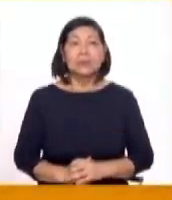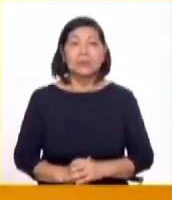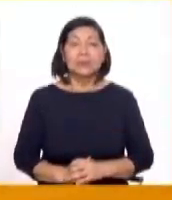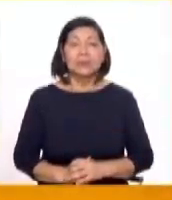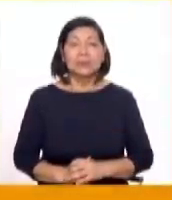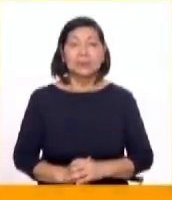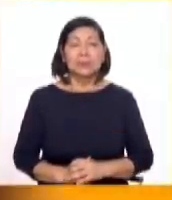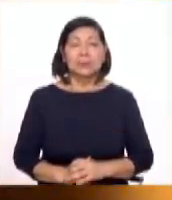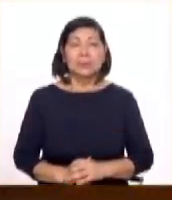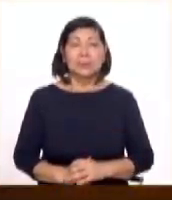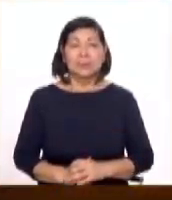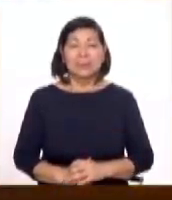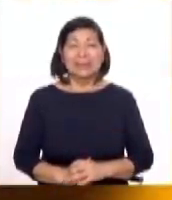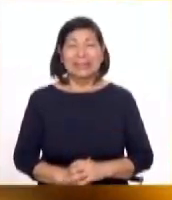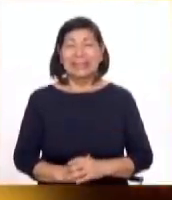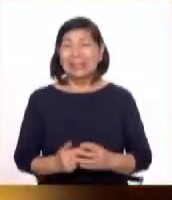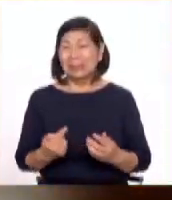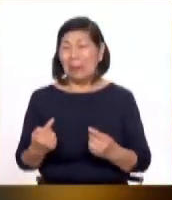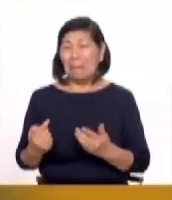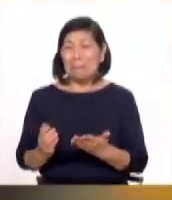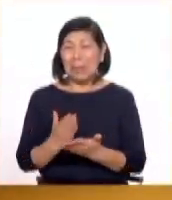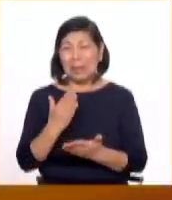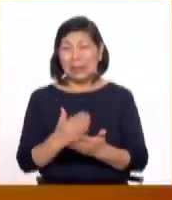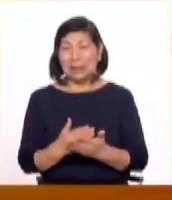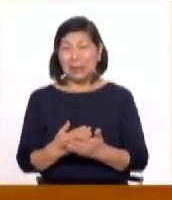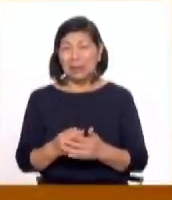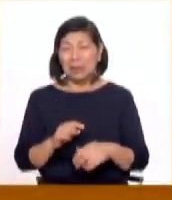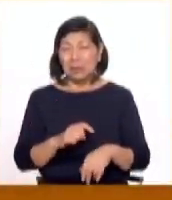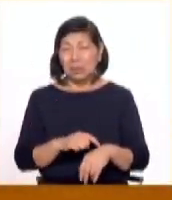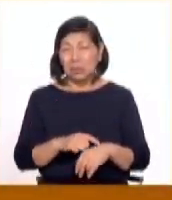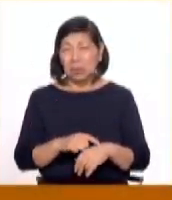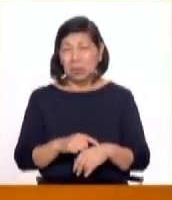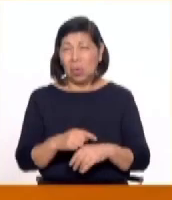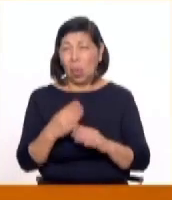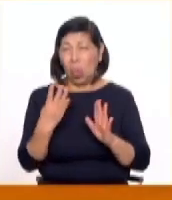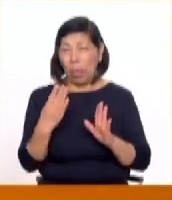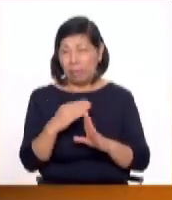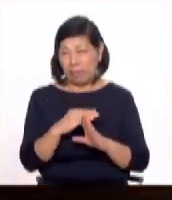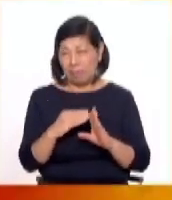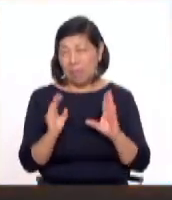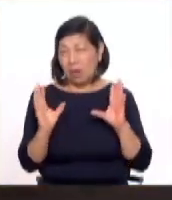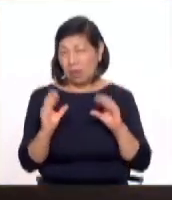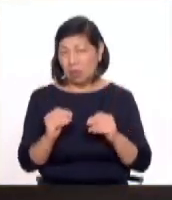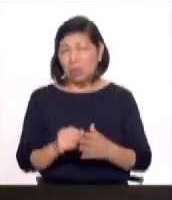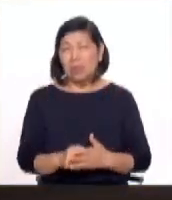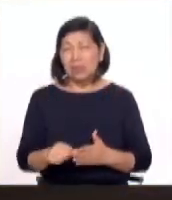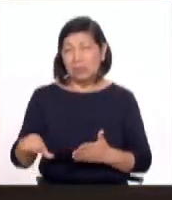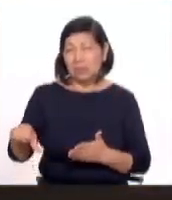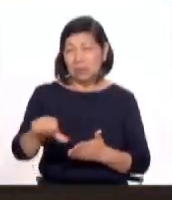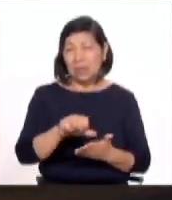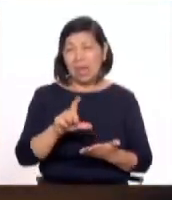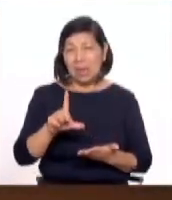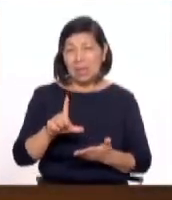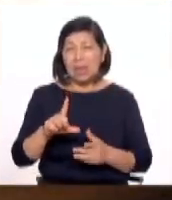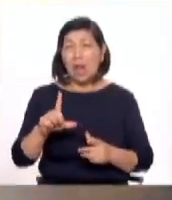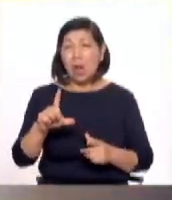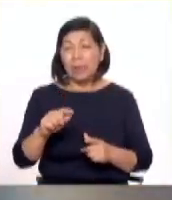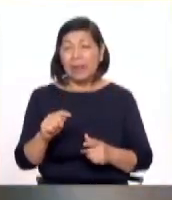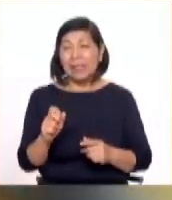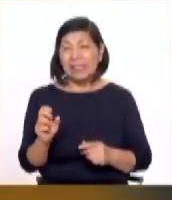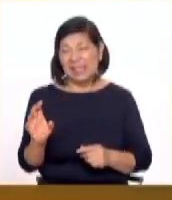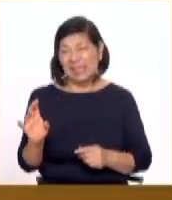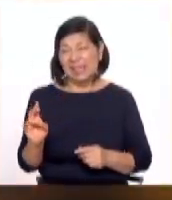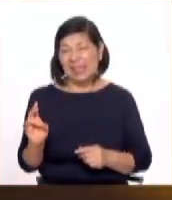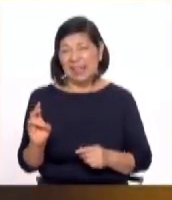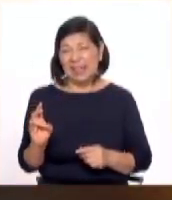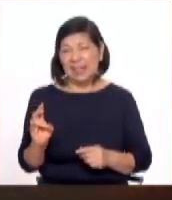hacia la cultura, marico. El cruento ataque se produjo a las 9:30 de la noche, a la altura de la Manzana L, Lote 7, en